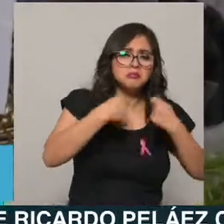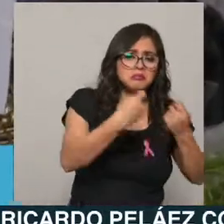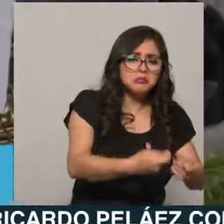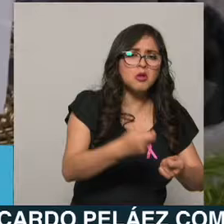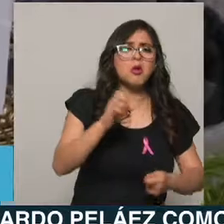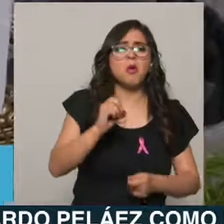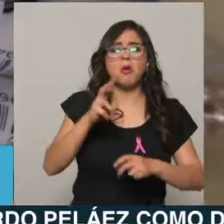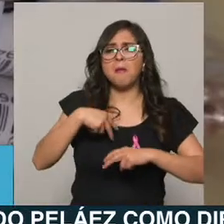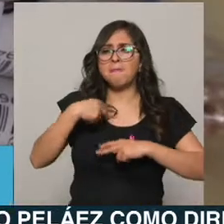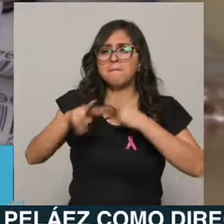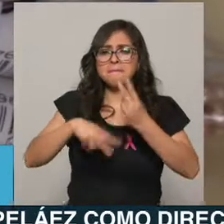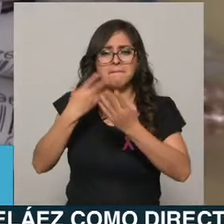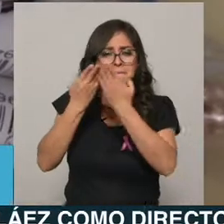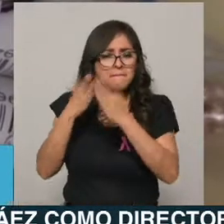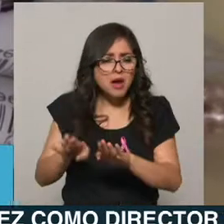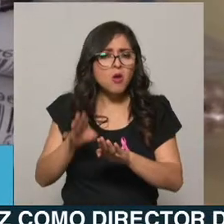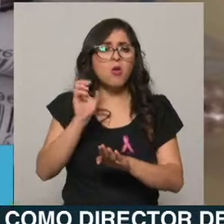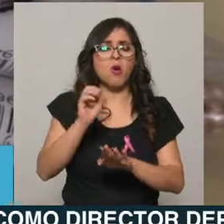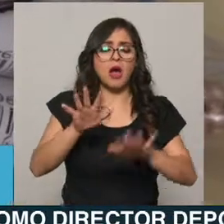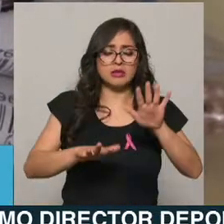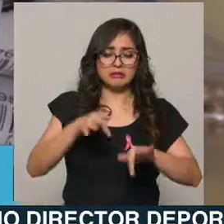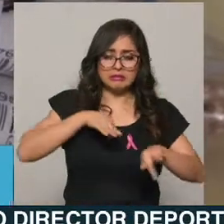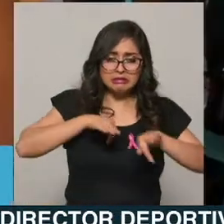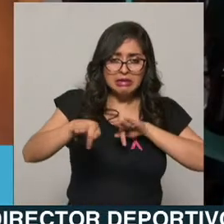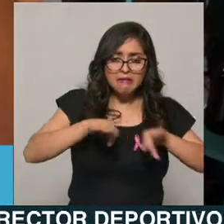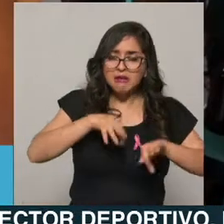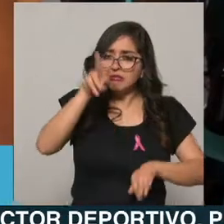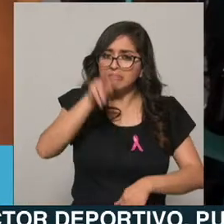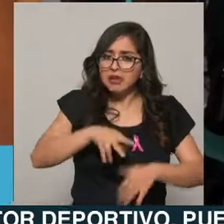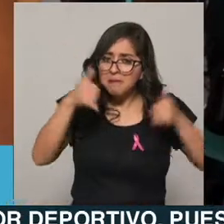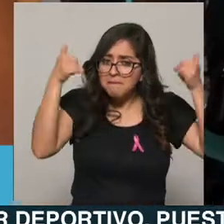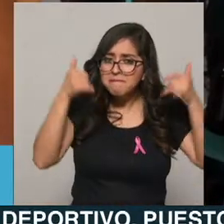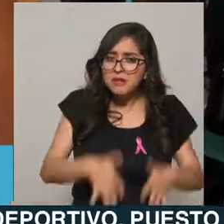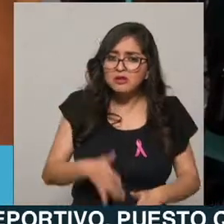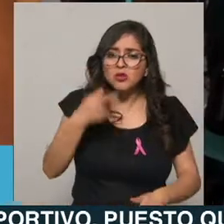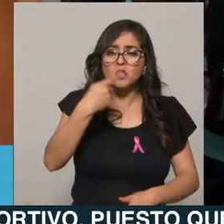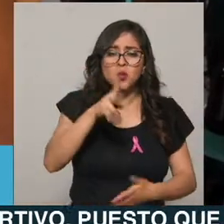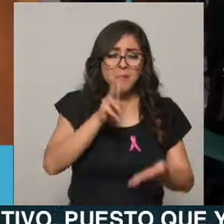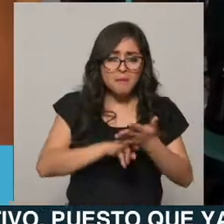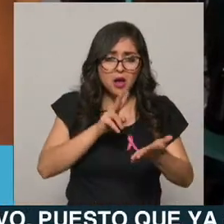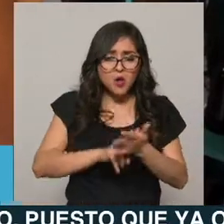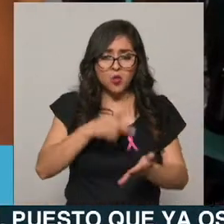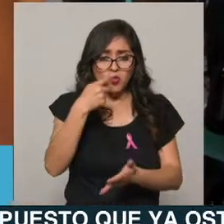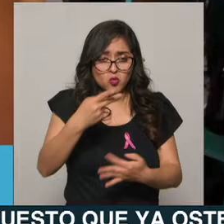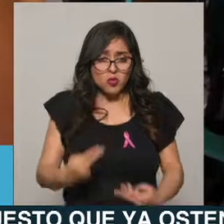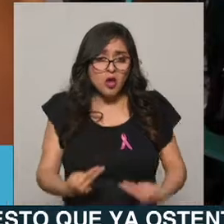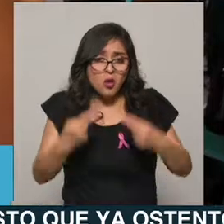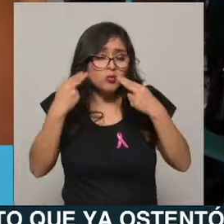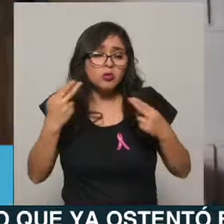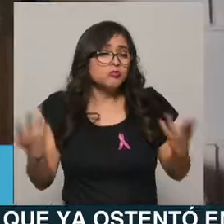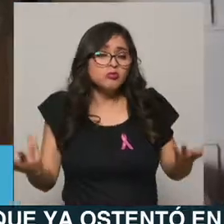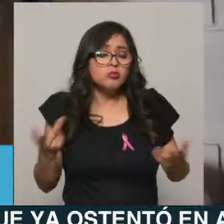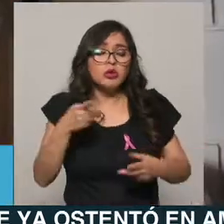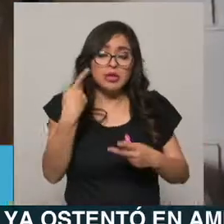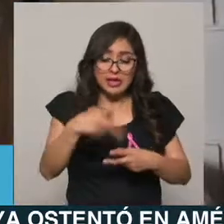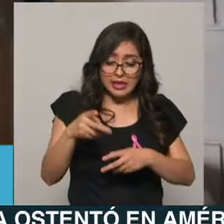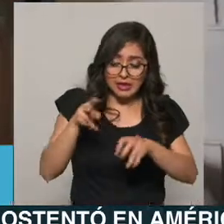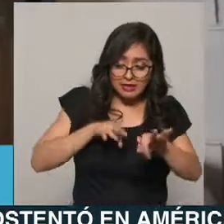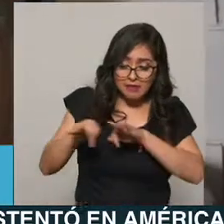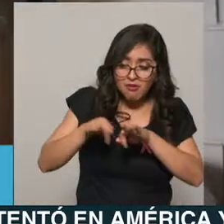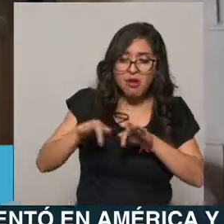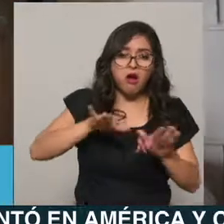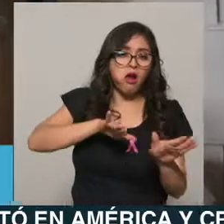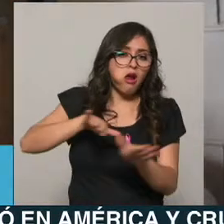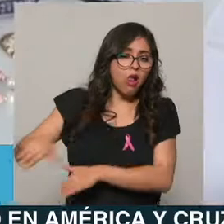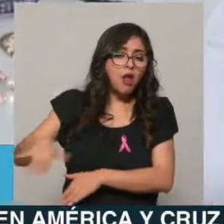al banco o hacemos trabajos que no necesariamente generan demasiado valor al negocio. Esos trabajos se pueden delegar, puedes